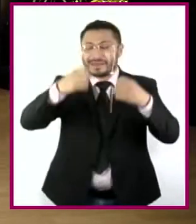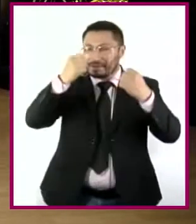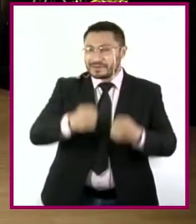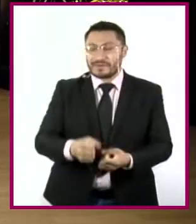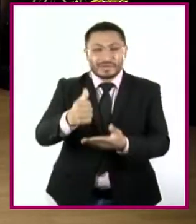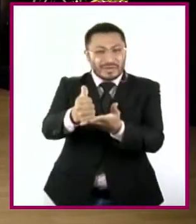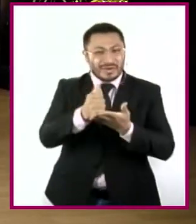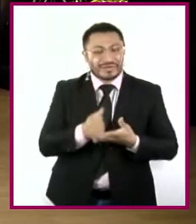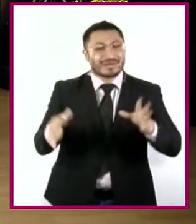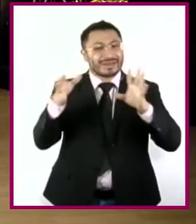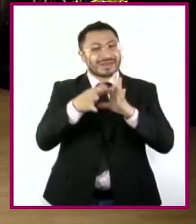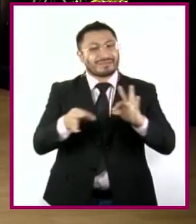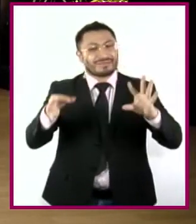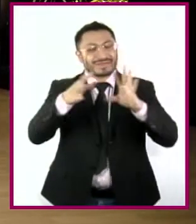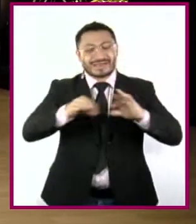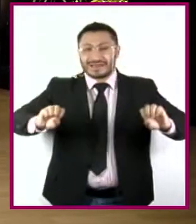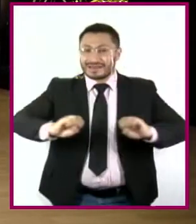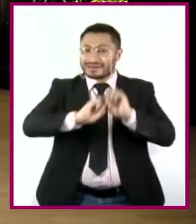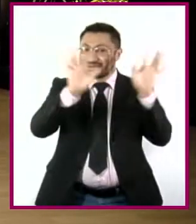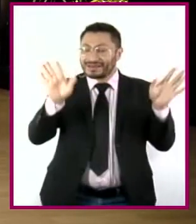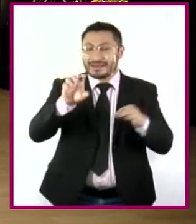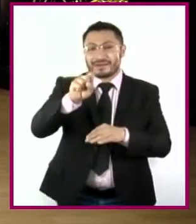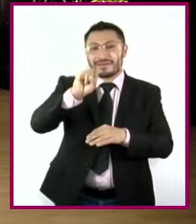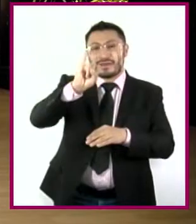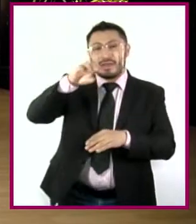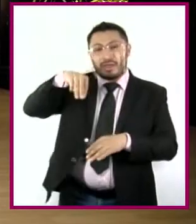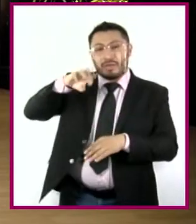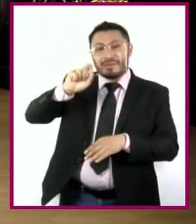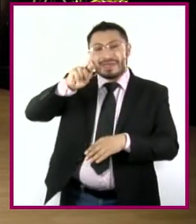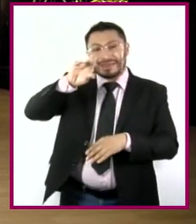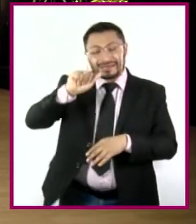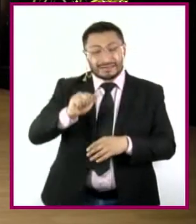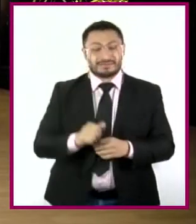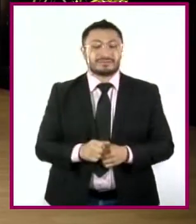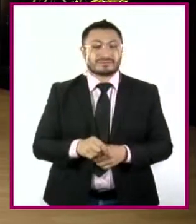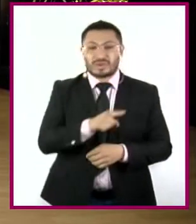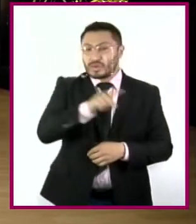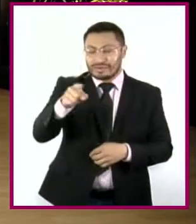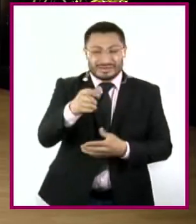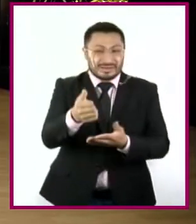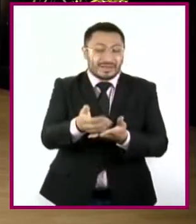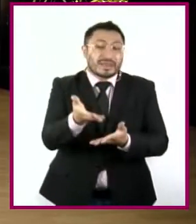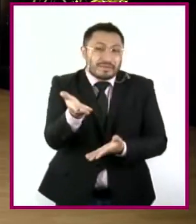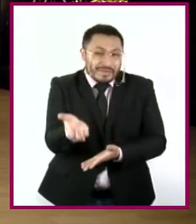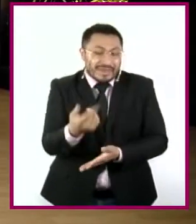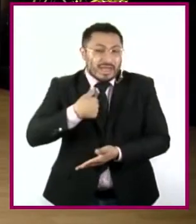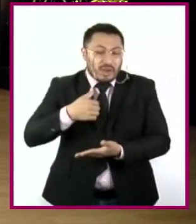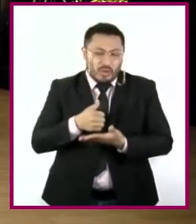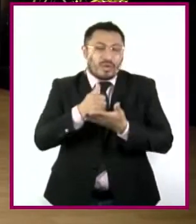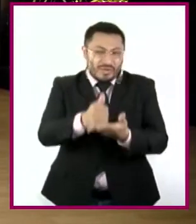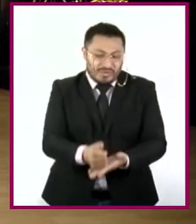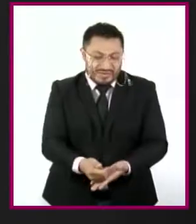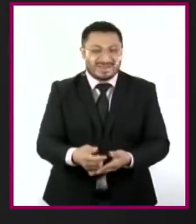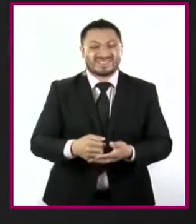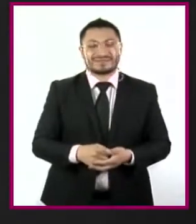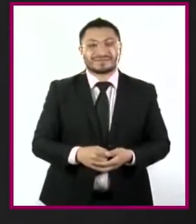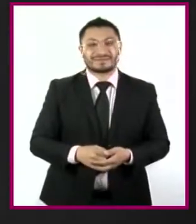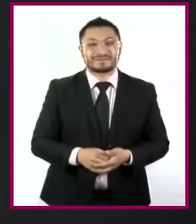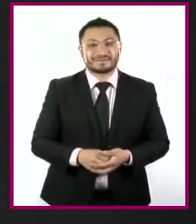entender esto de las simetrías, ¿no es así? Ustedes me invocaron con su curiosidad y deseos de aprender. Yo estoy aquí para